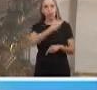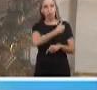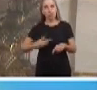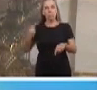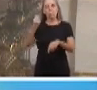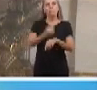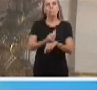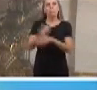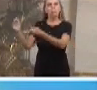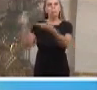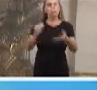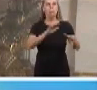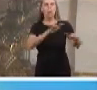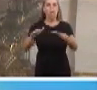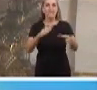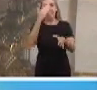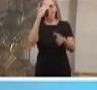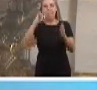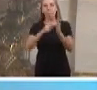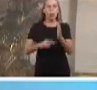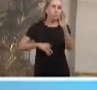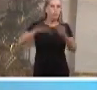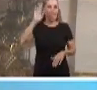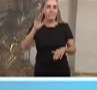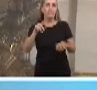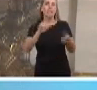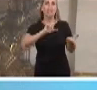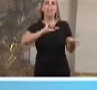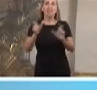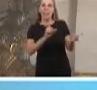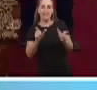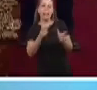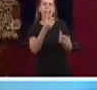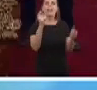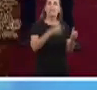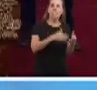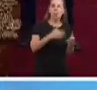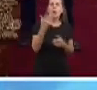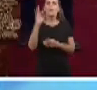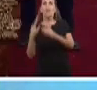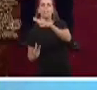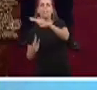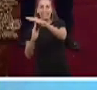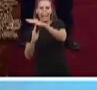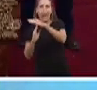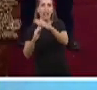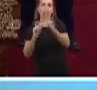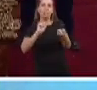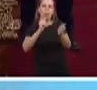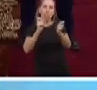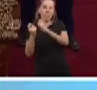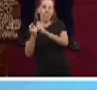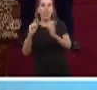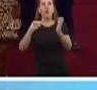ventas, cuando vos comenzás a vender más pastas, estás recuperando lo que perdiste. Crecer es cuando la